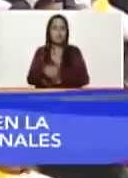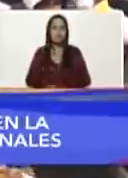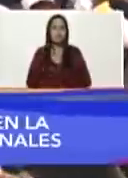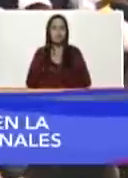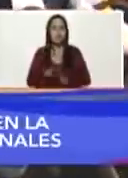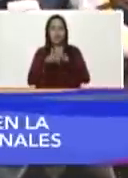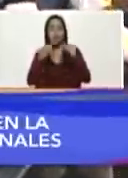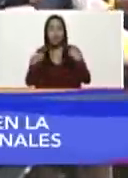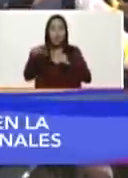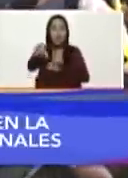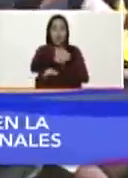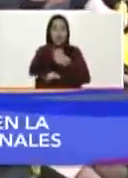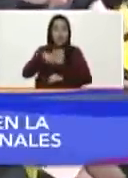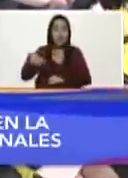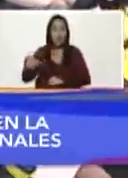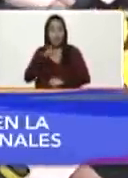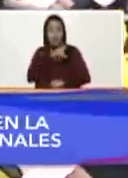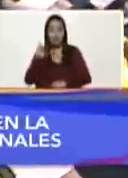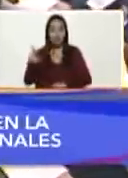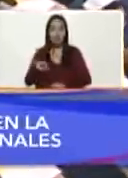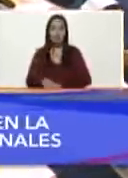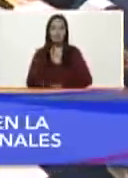de la República.